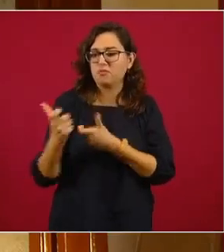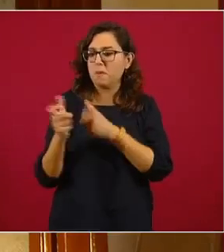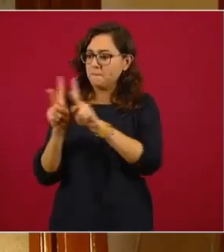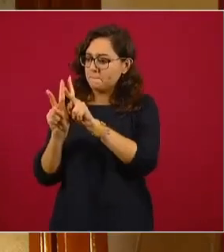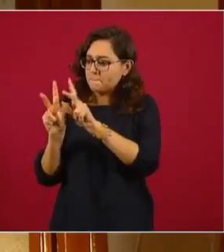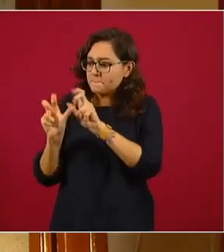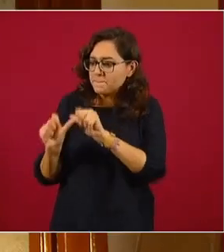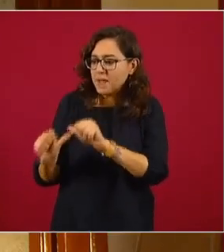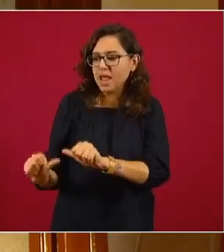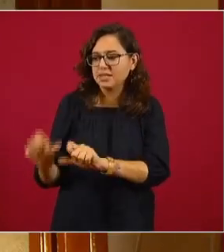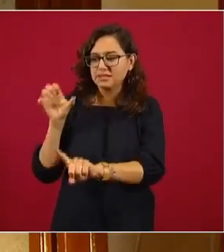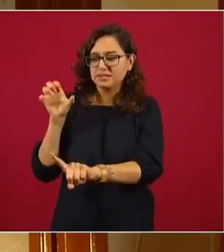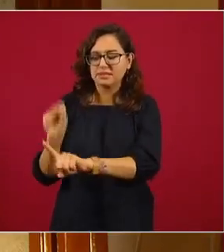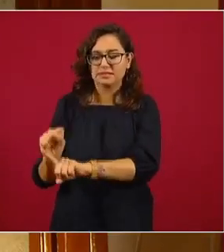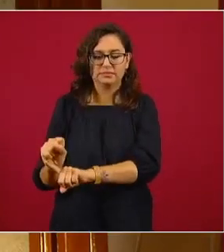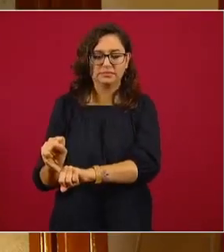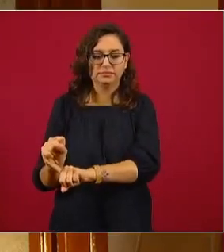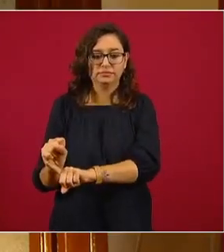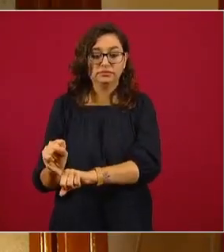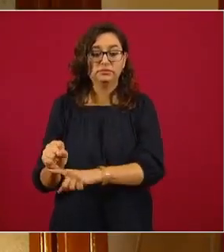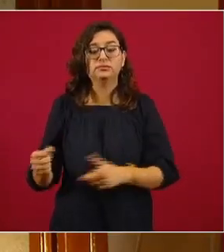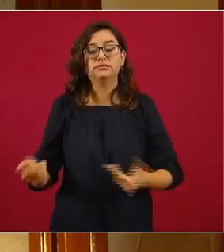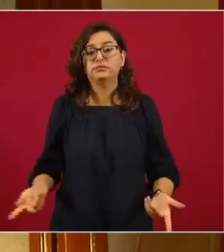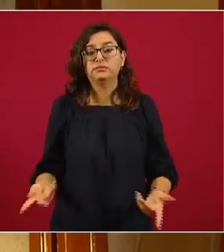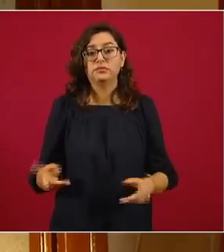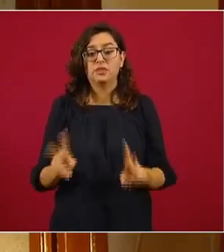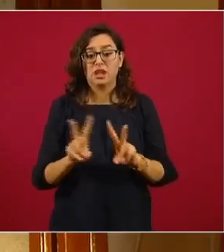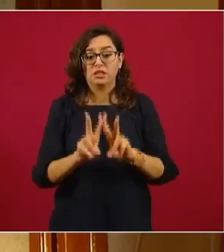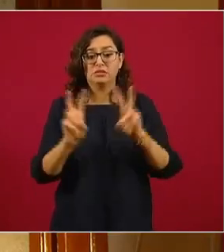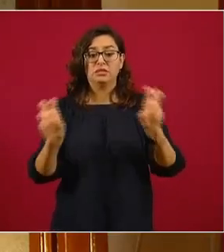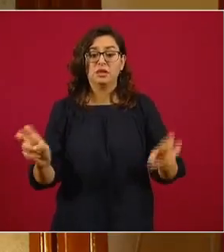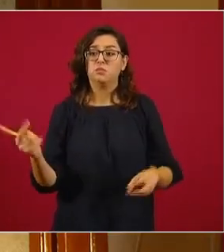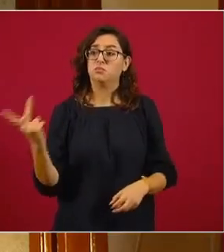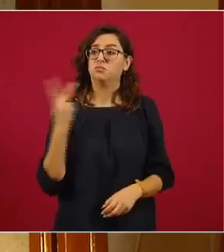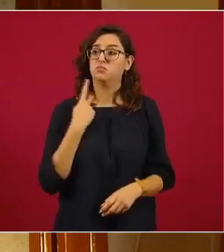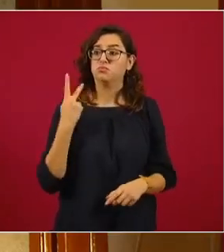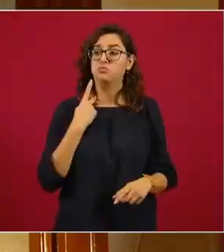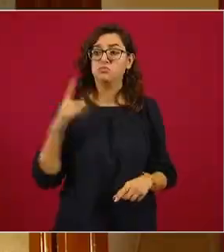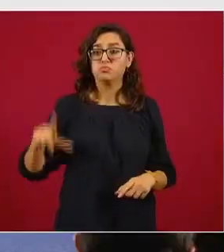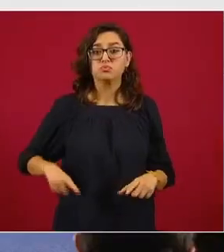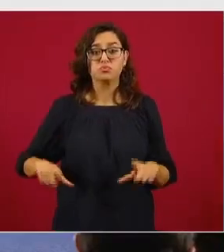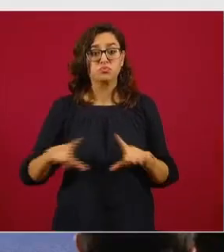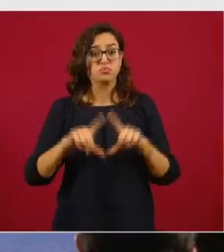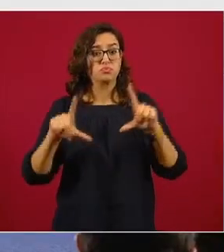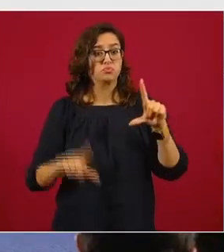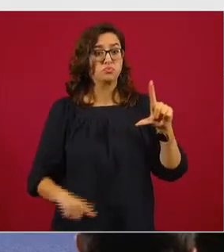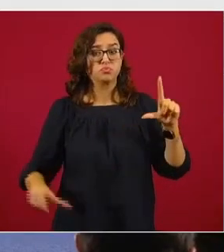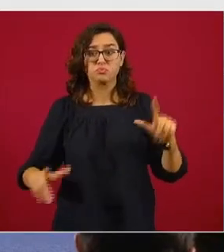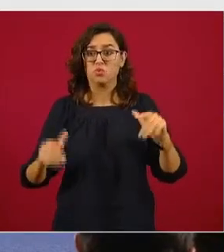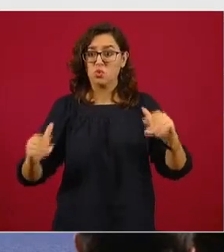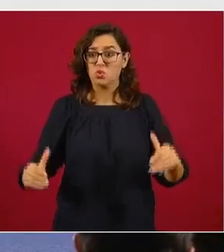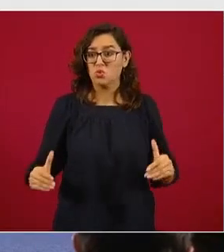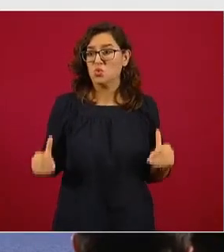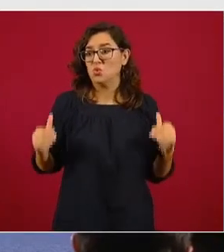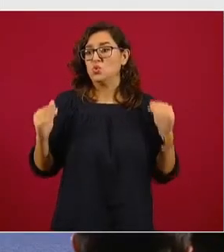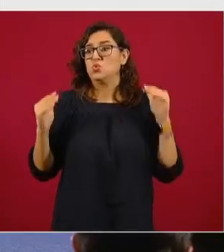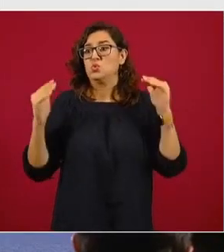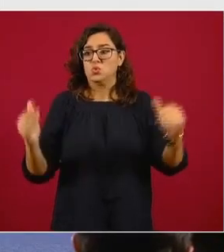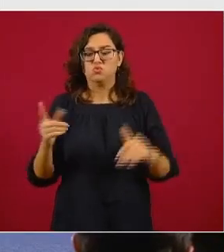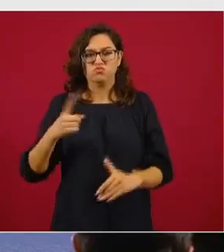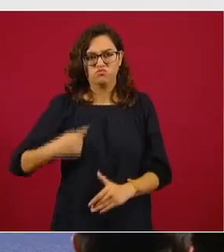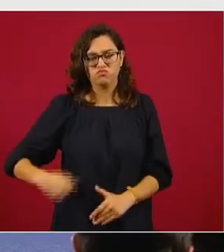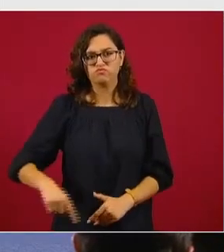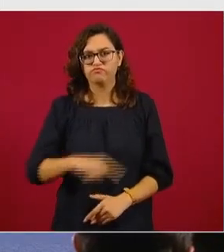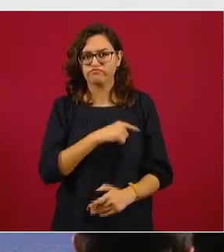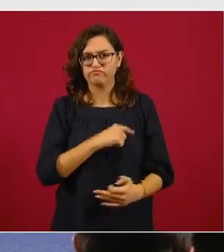país. Estamos ante un asunto político de Estado y, como tal, debemos enfrentarlo. Mi postura